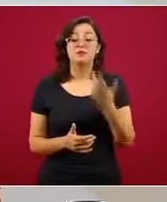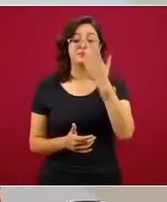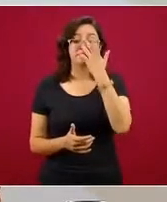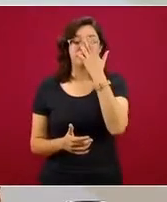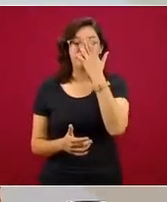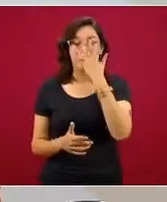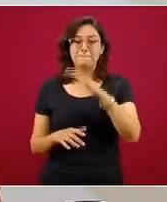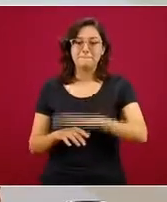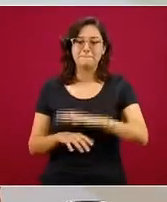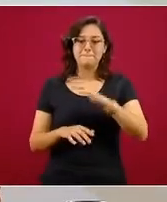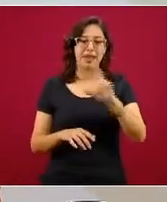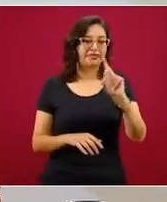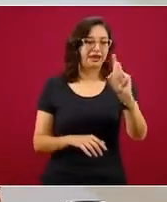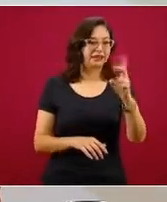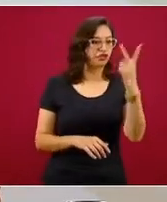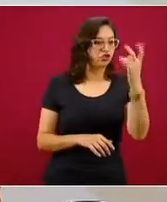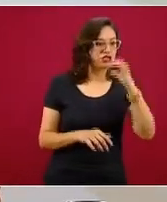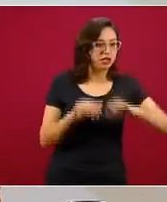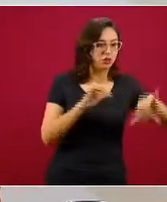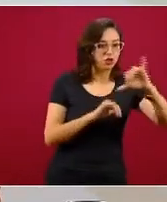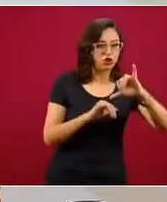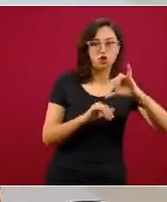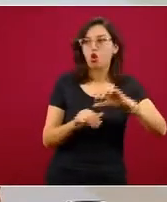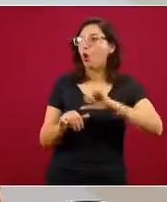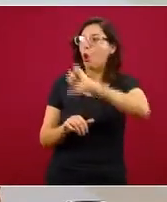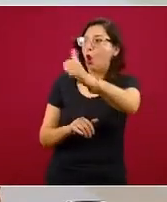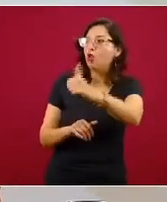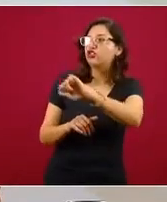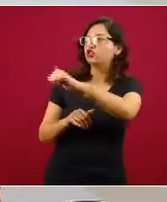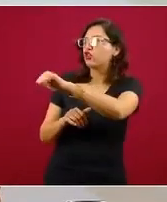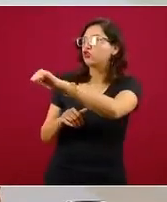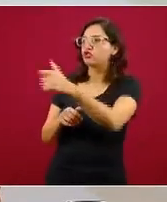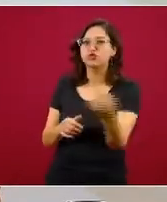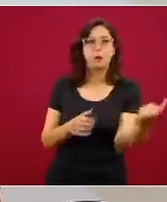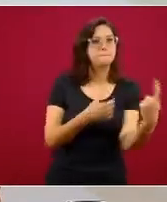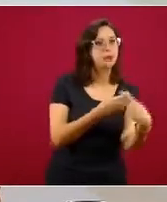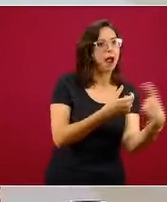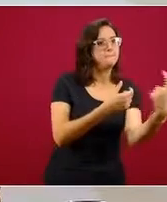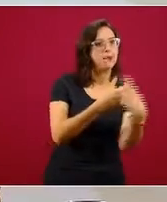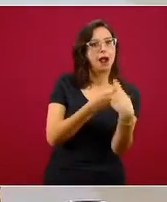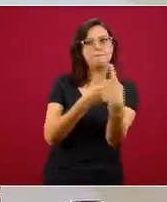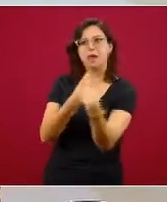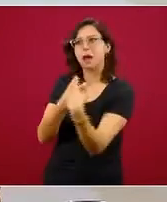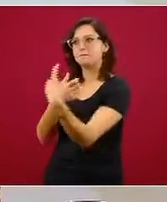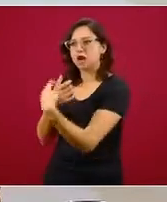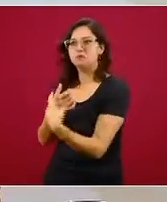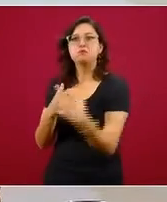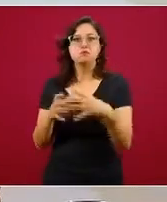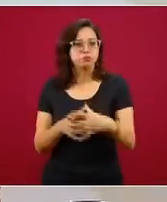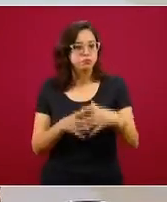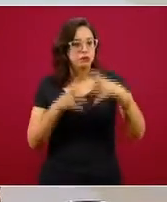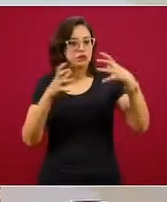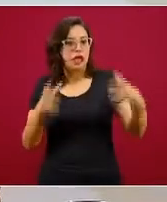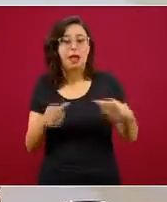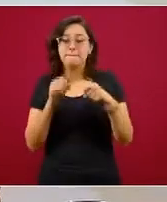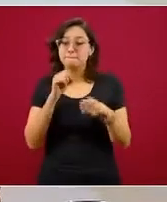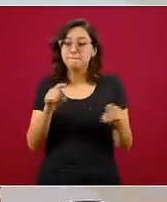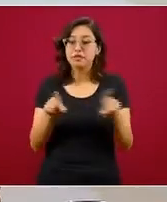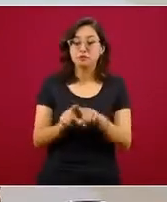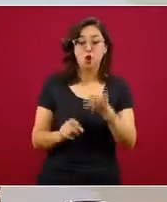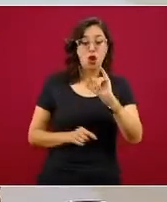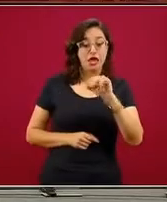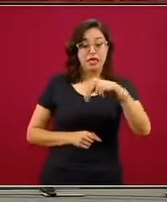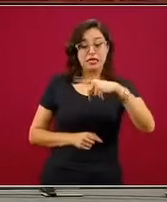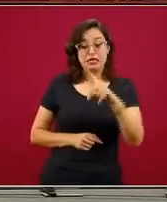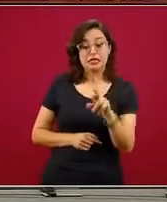allá de los 32 laboratorios estatales, y nuestro querido INDRE, el Instituto de